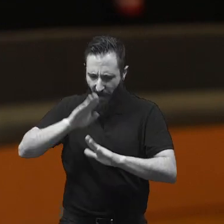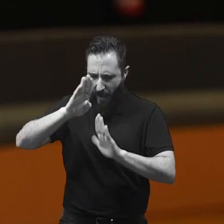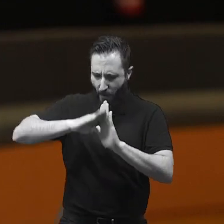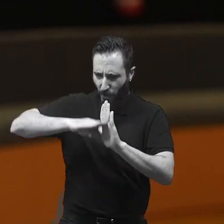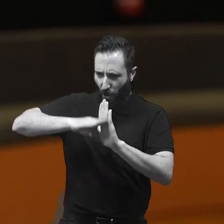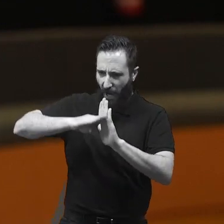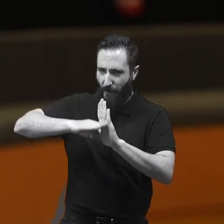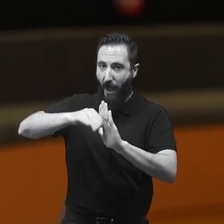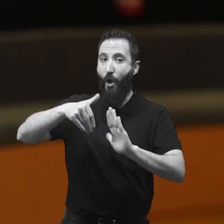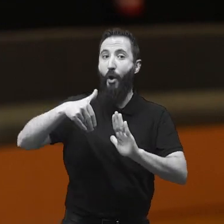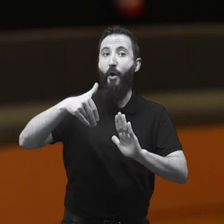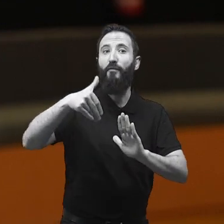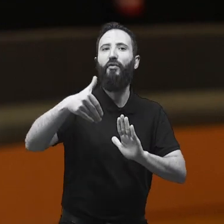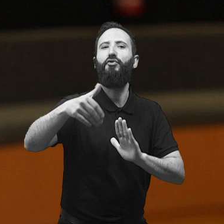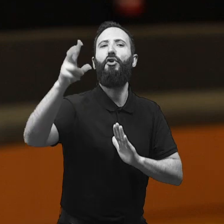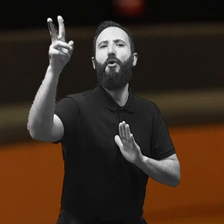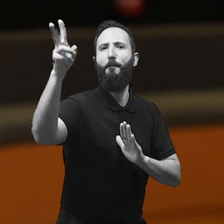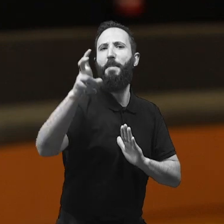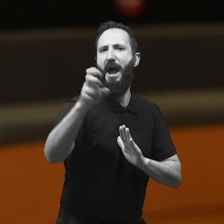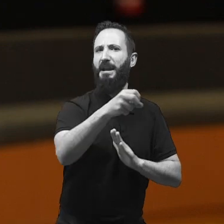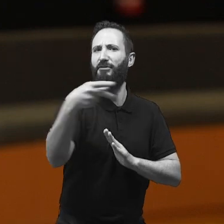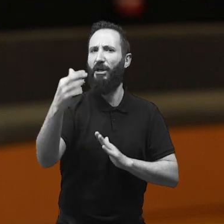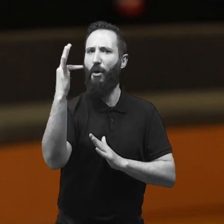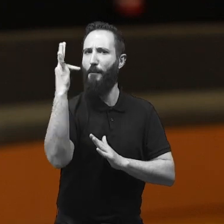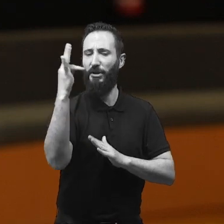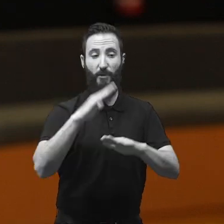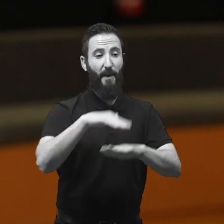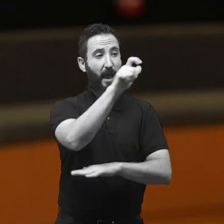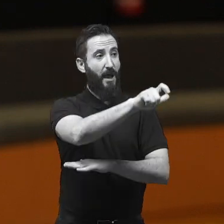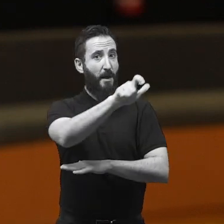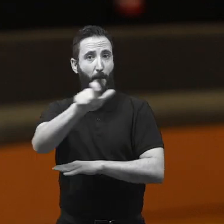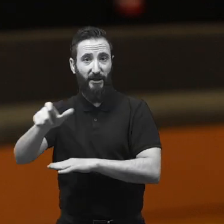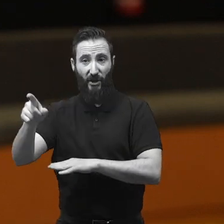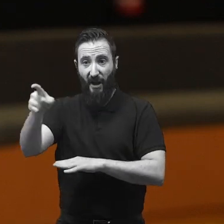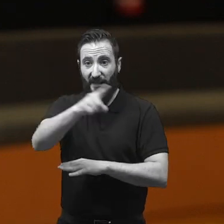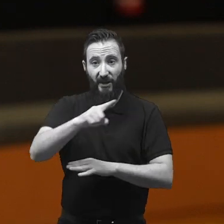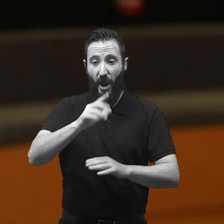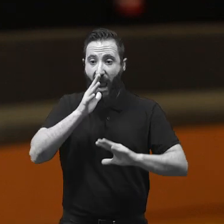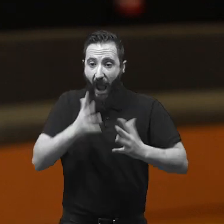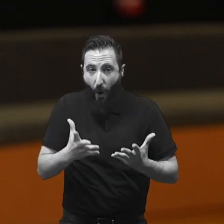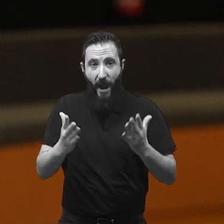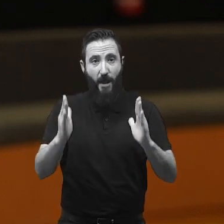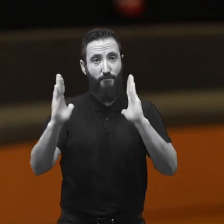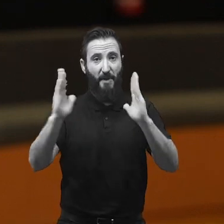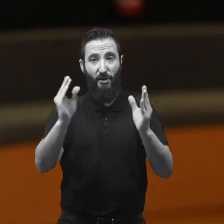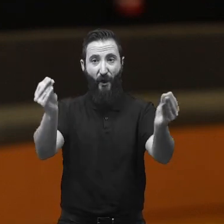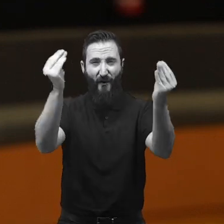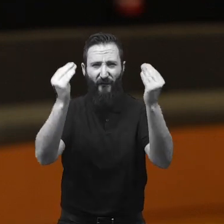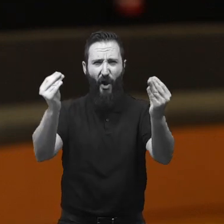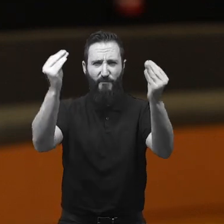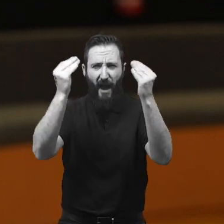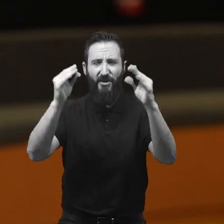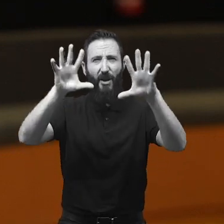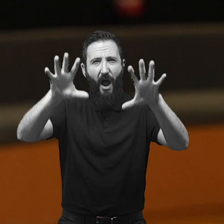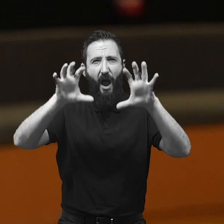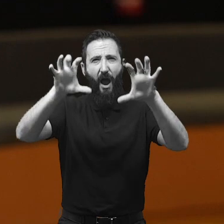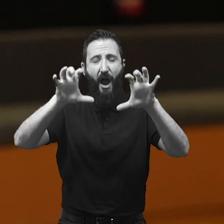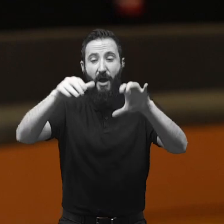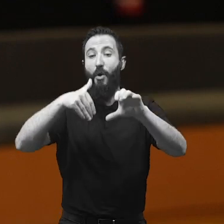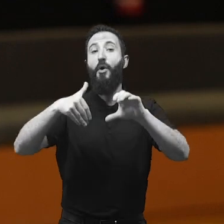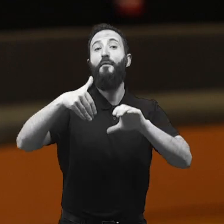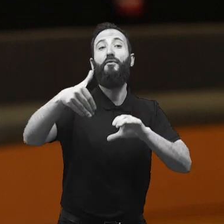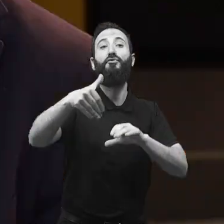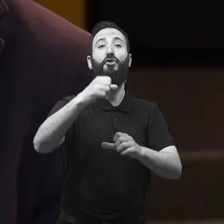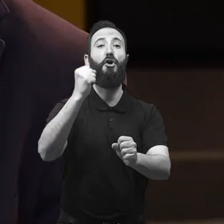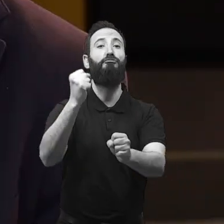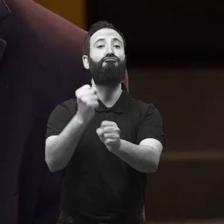tenga una resonancia, para que las personas que están formándose en Portalento Digital puedan encontrar fácilmente un